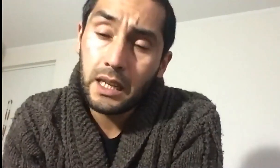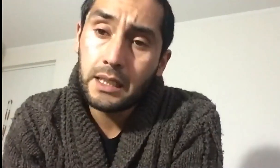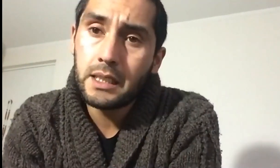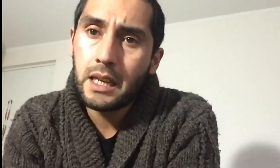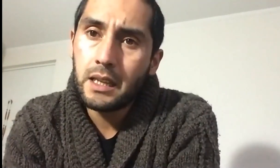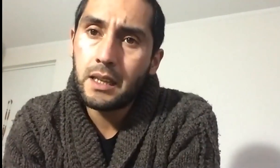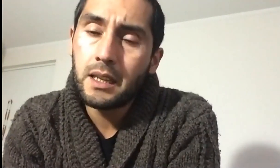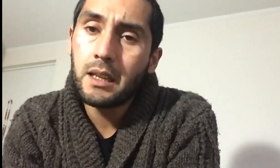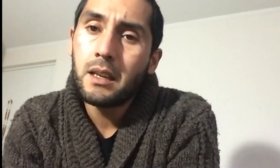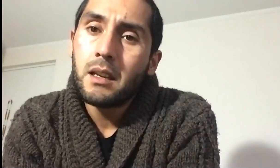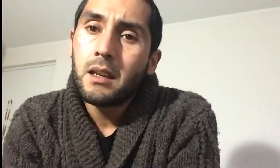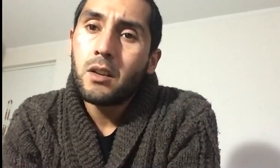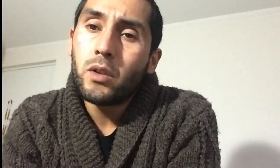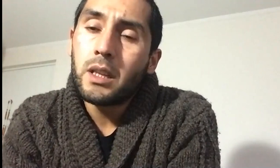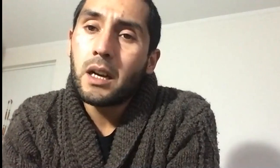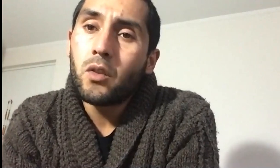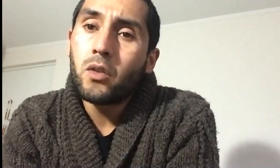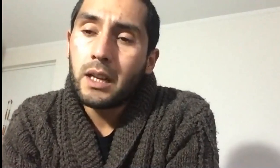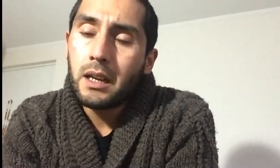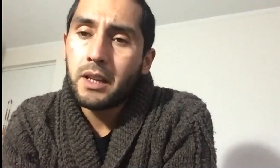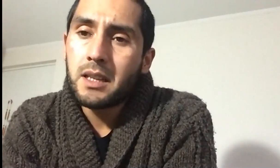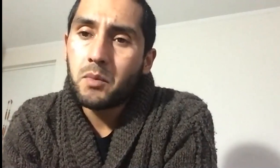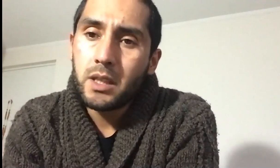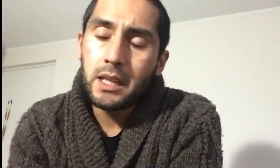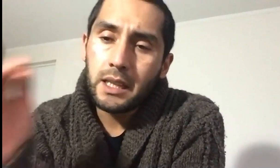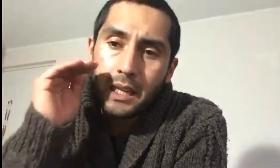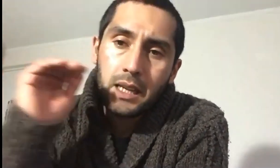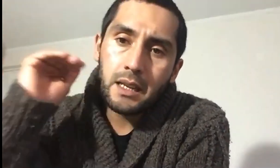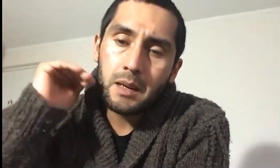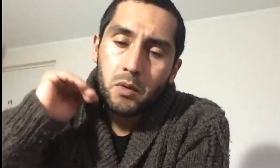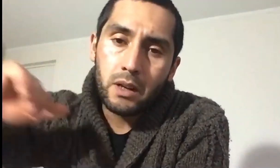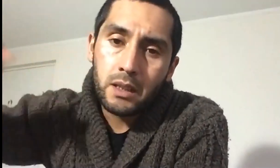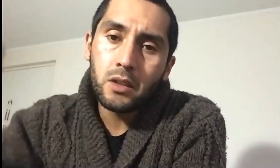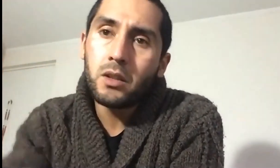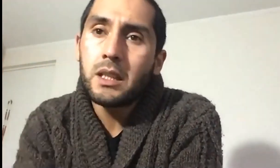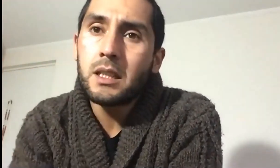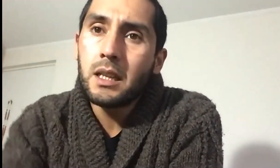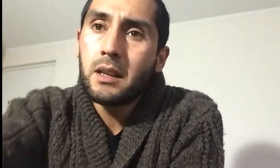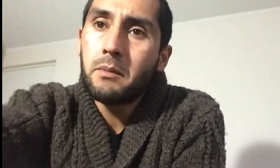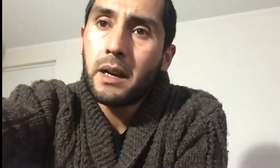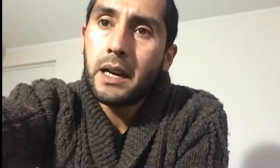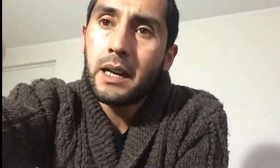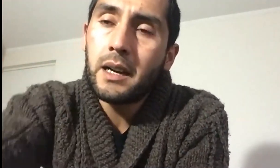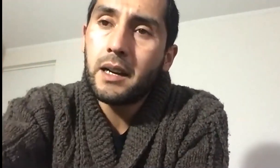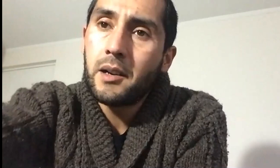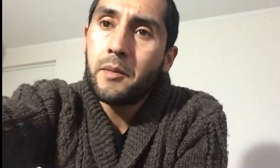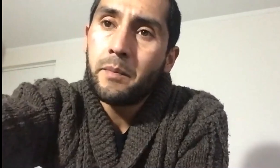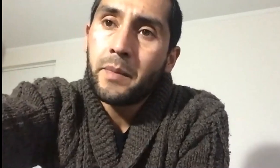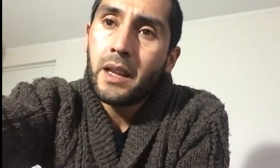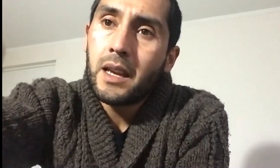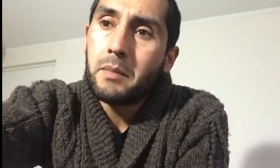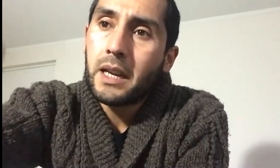hacia atrás, ¿ya? Y que los indicadores a la fecha proyectan que la población en Chile va